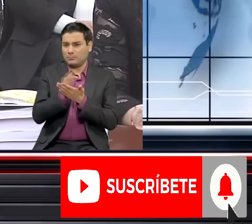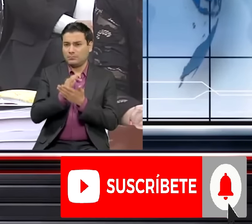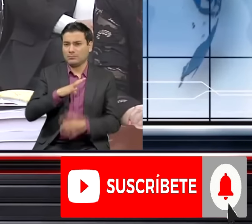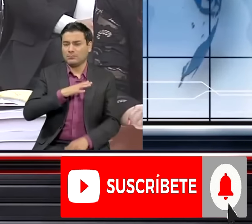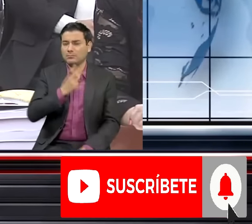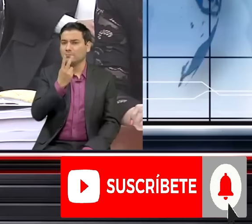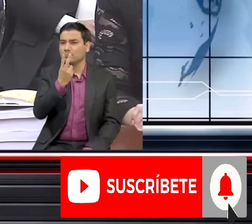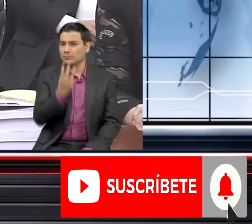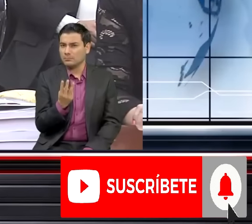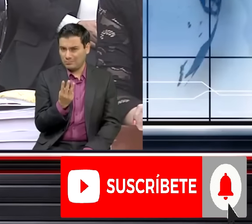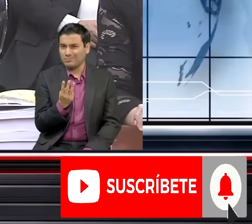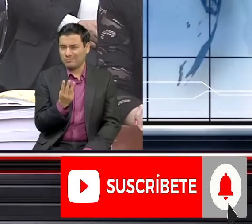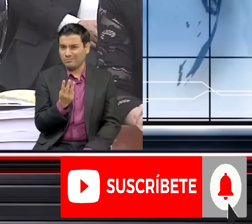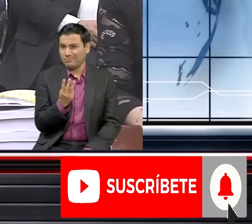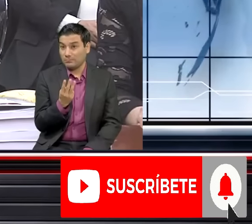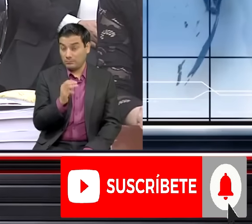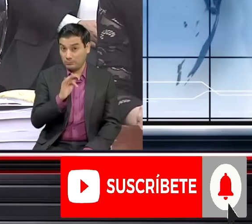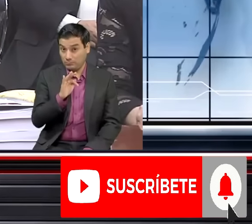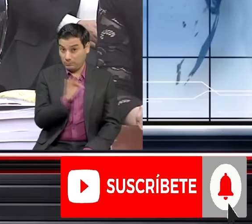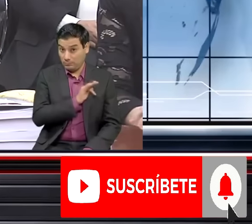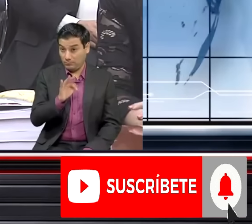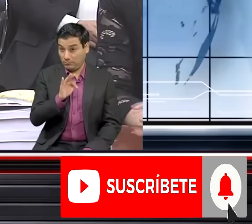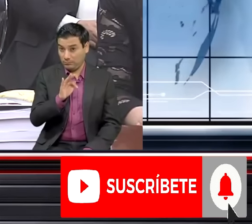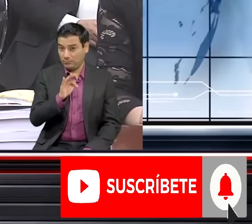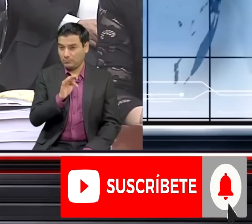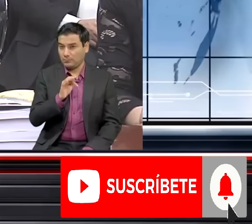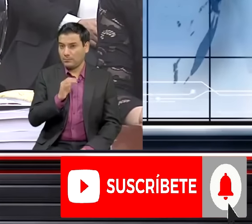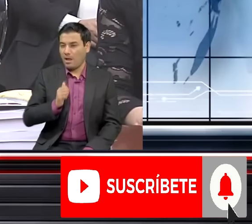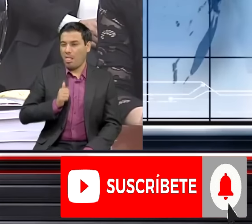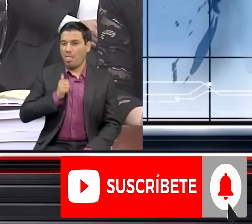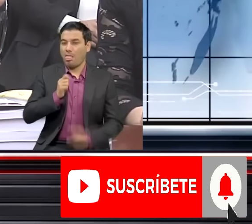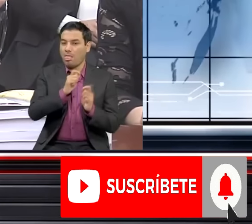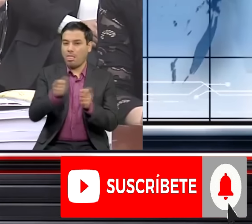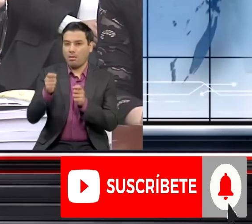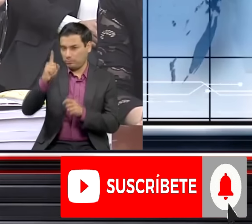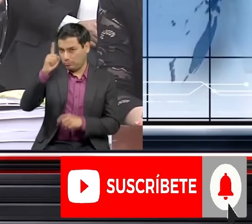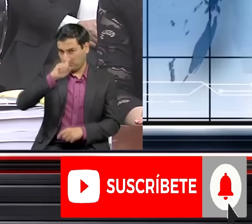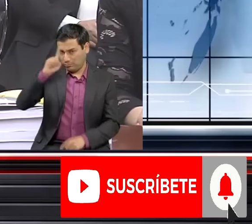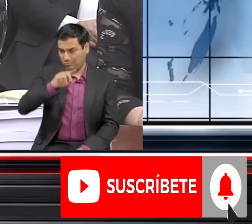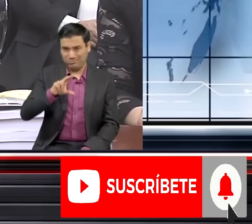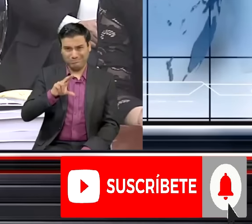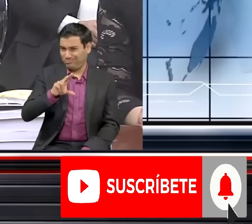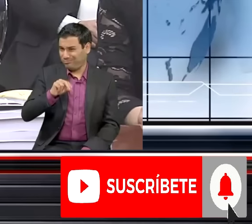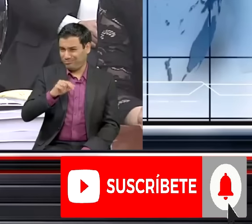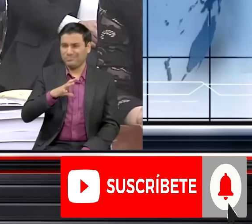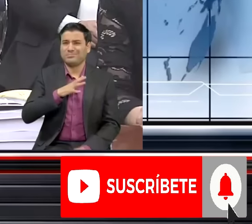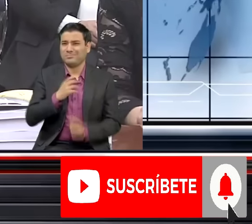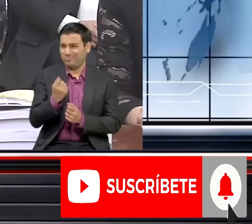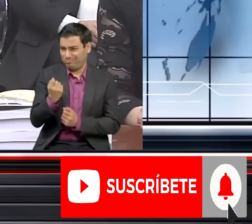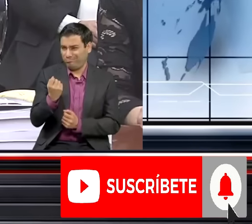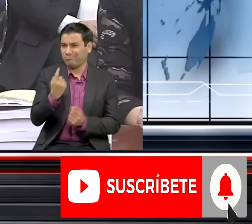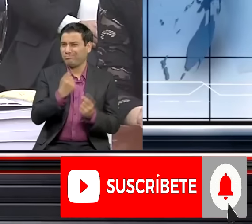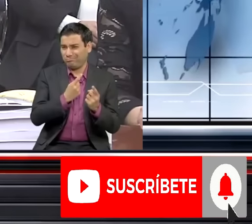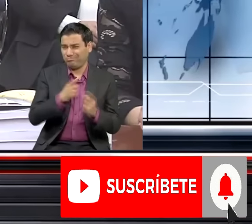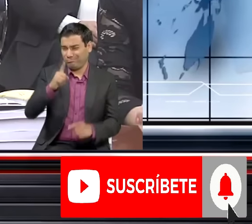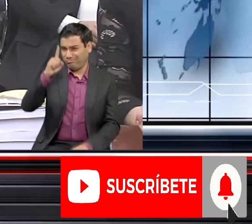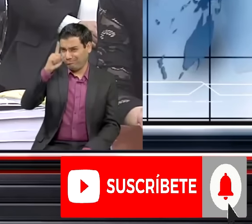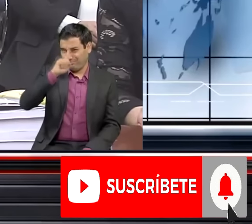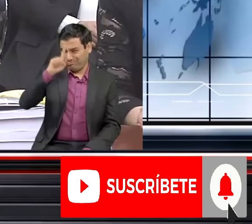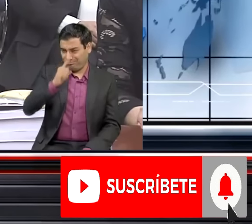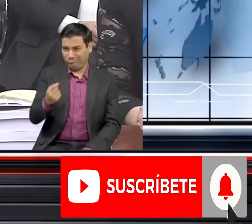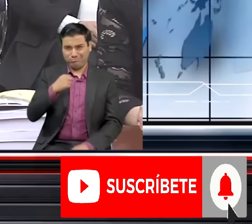no hicimos cuota de nadie. Aquí hay consejeros que votan en contra nuestra casi permanentemente, que fueron elegidos en ese proceso, y no